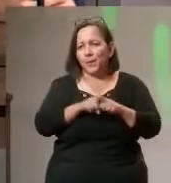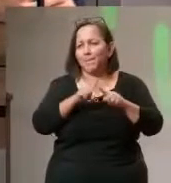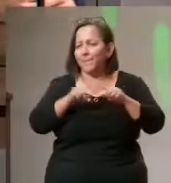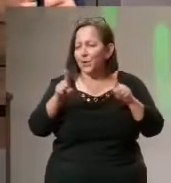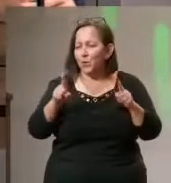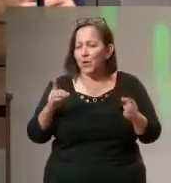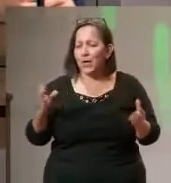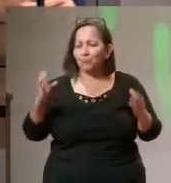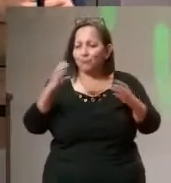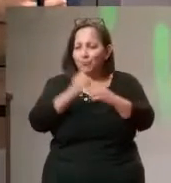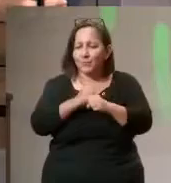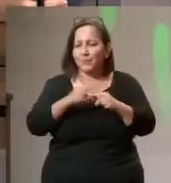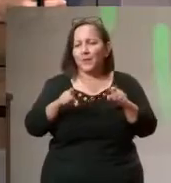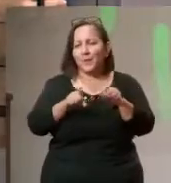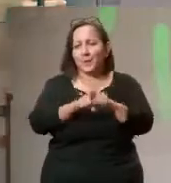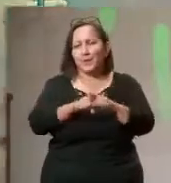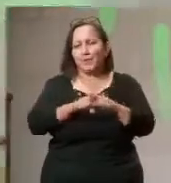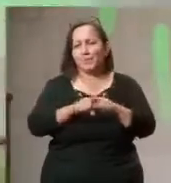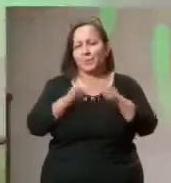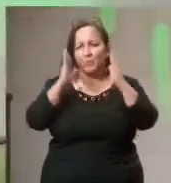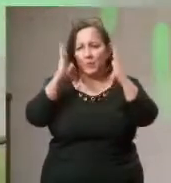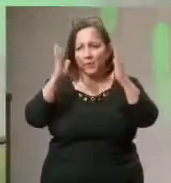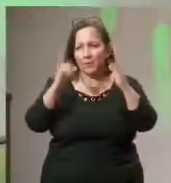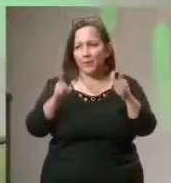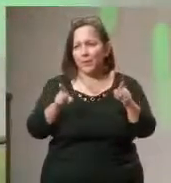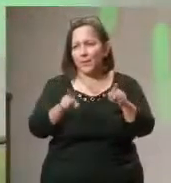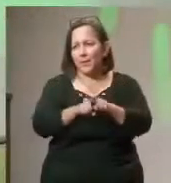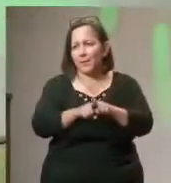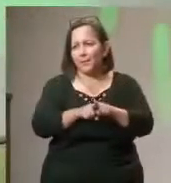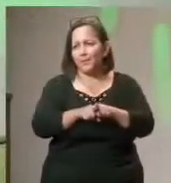voy a centrarme un poco en lo que respecta a